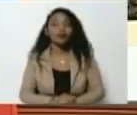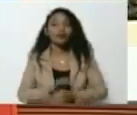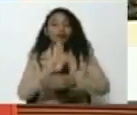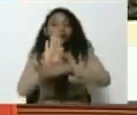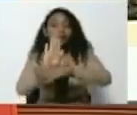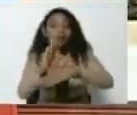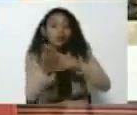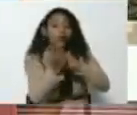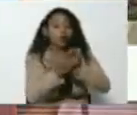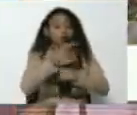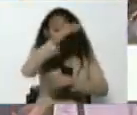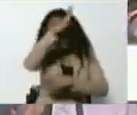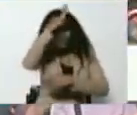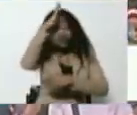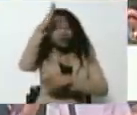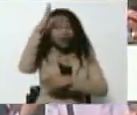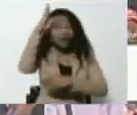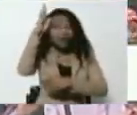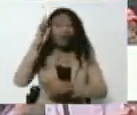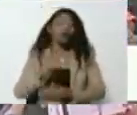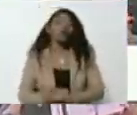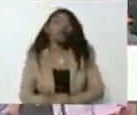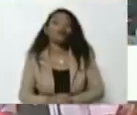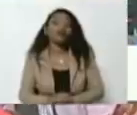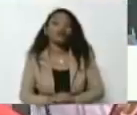¡Cuidémonos, Diosdado!